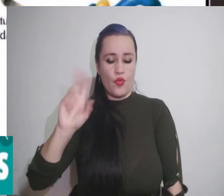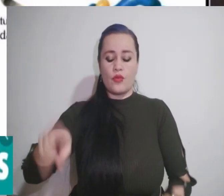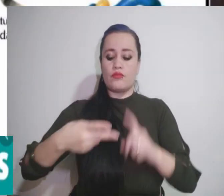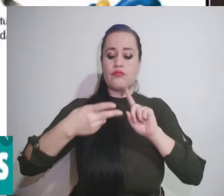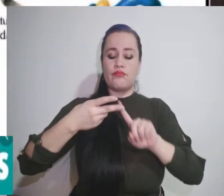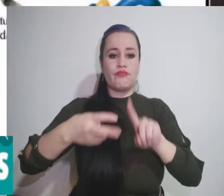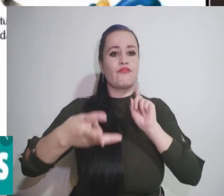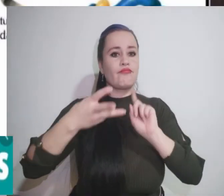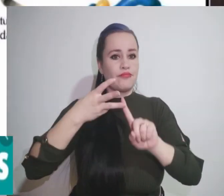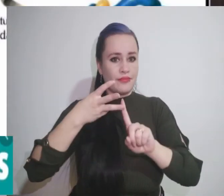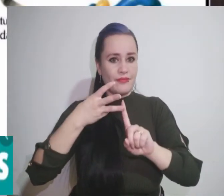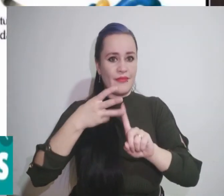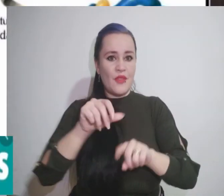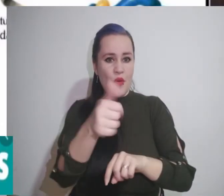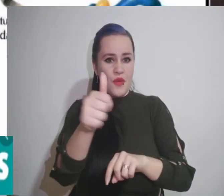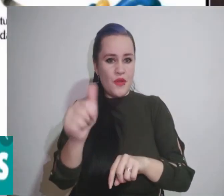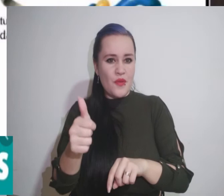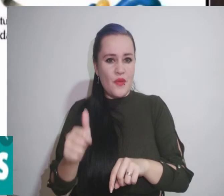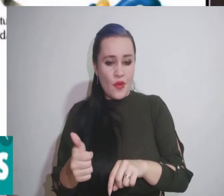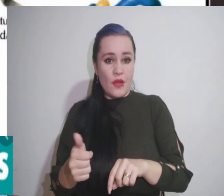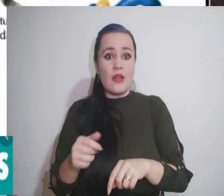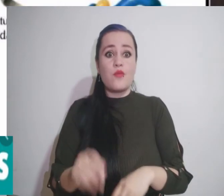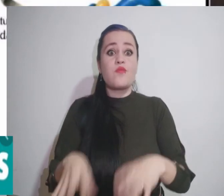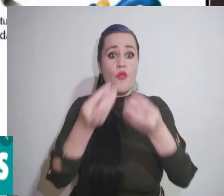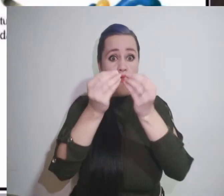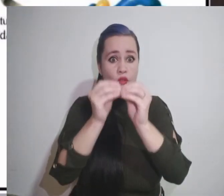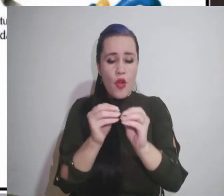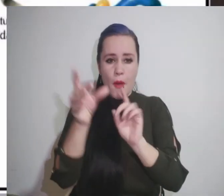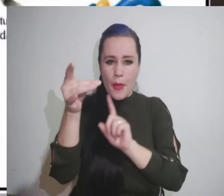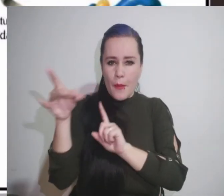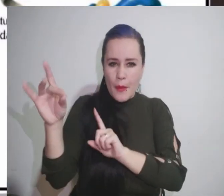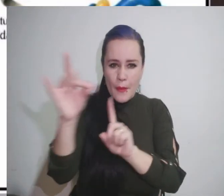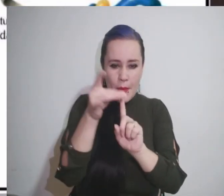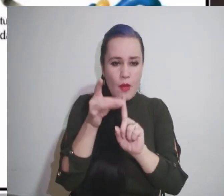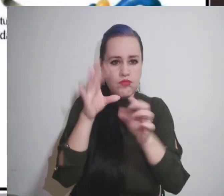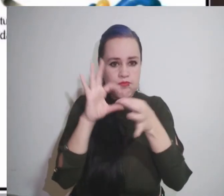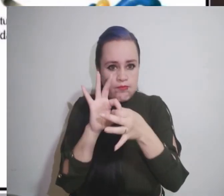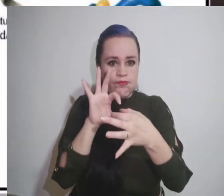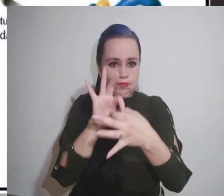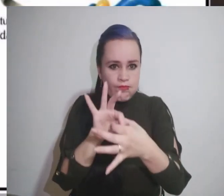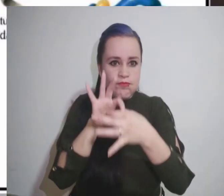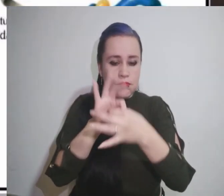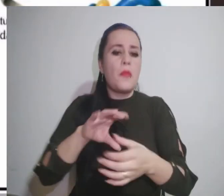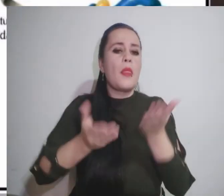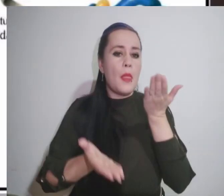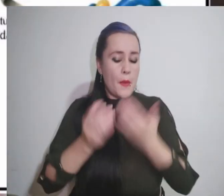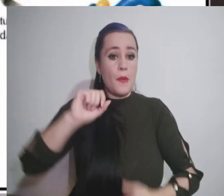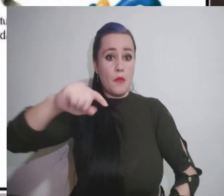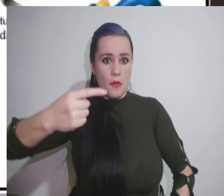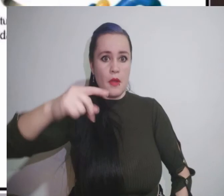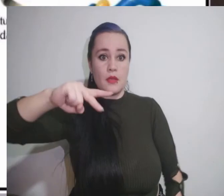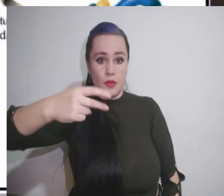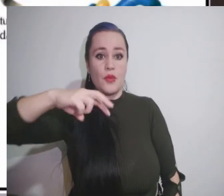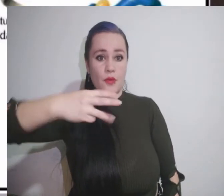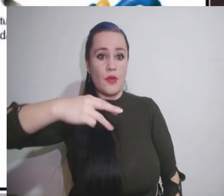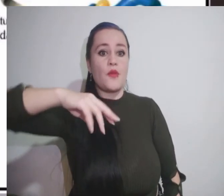e interacciones iónicas. Esas son las fuerzas intracatenarias que les dan la forma, ya sea